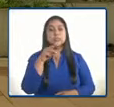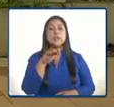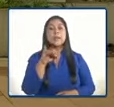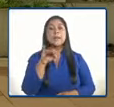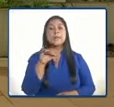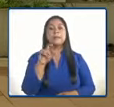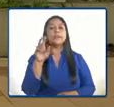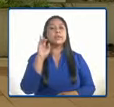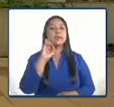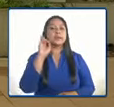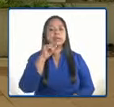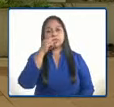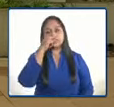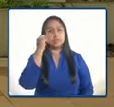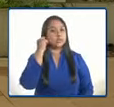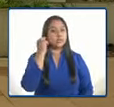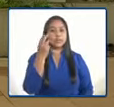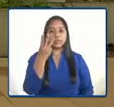Radio TGW.